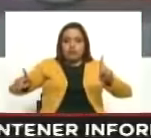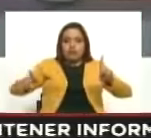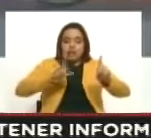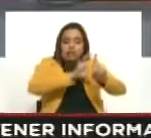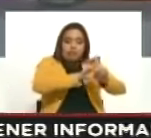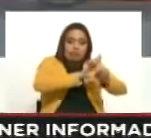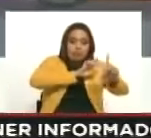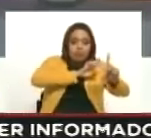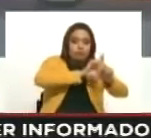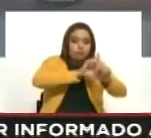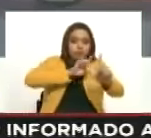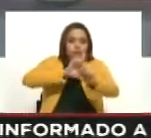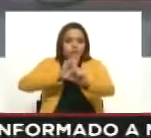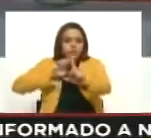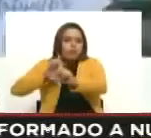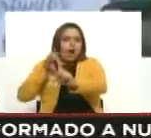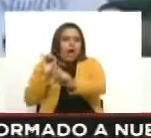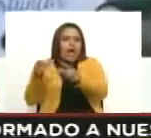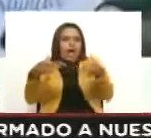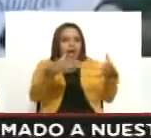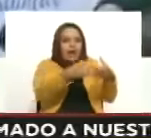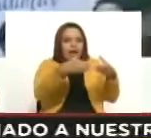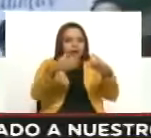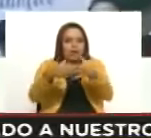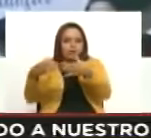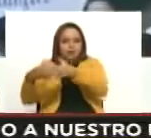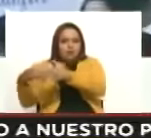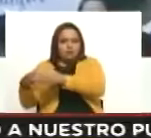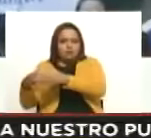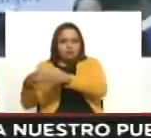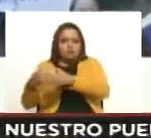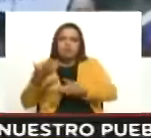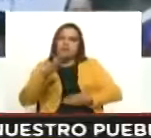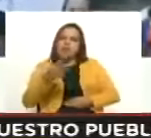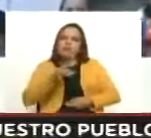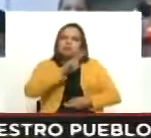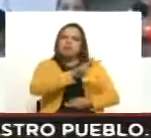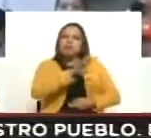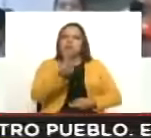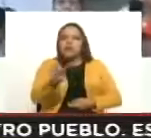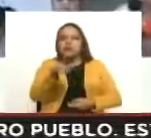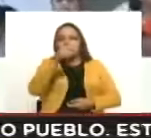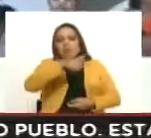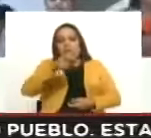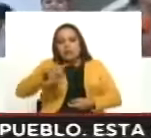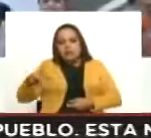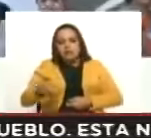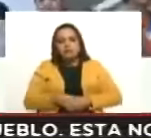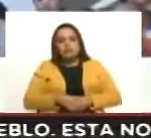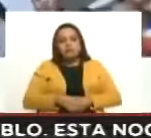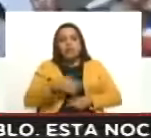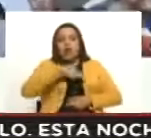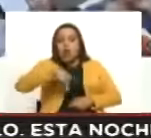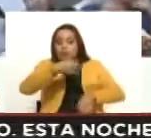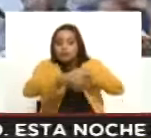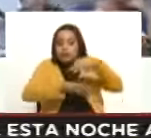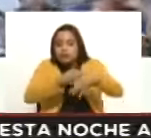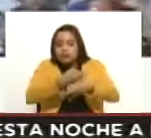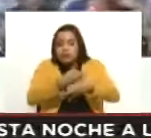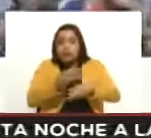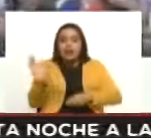jefa, su equipo. Al menos 24. Eso estamos hablando que para